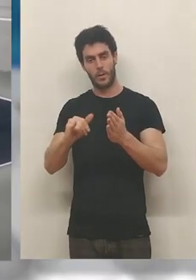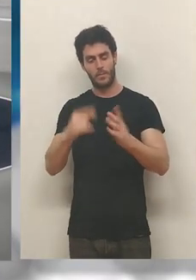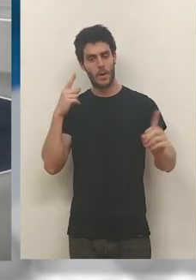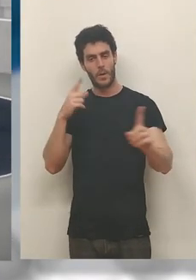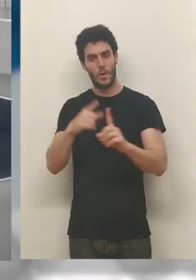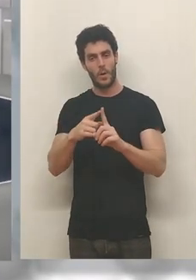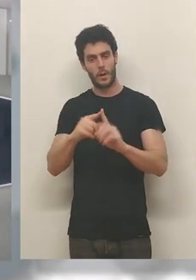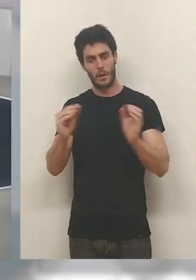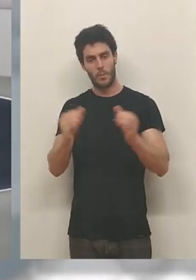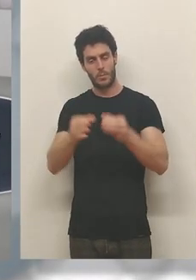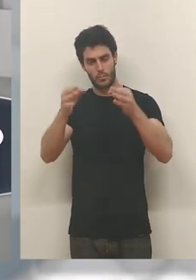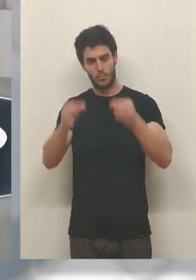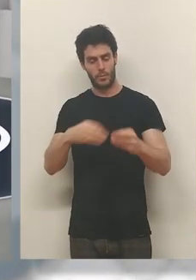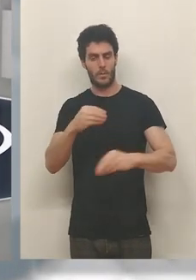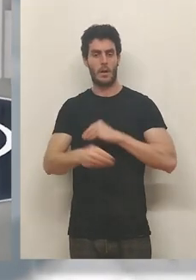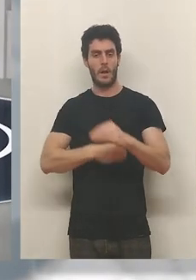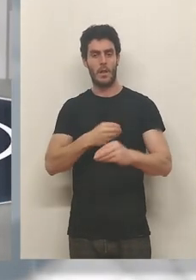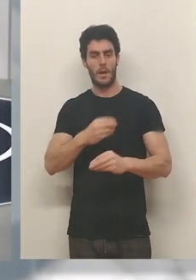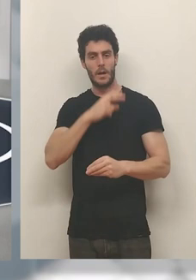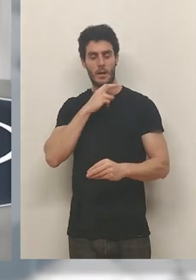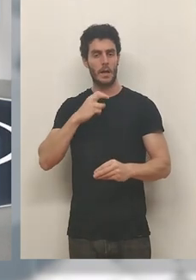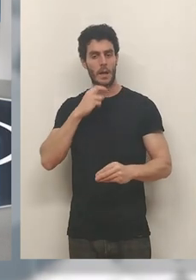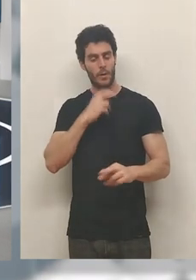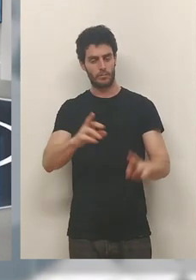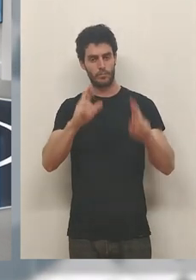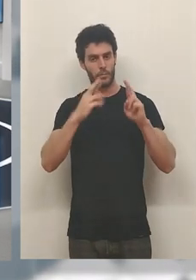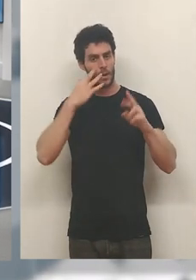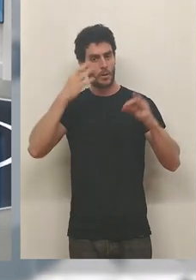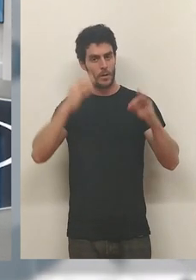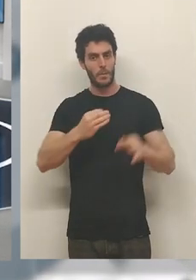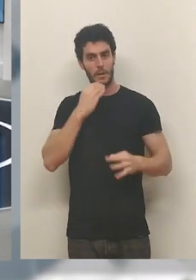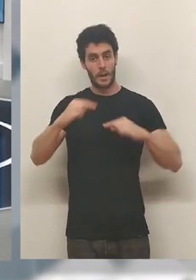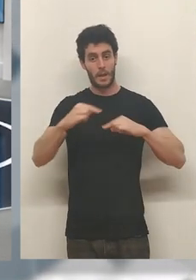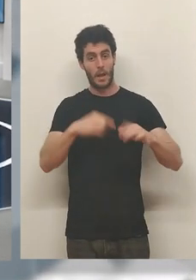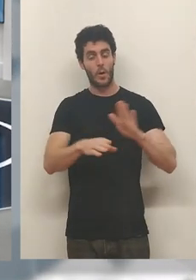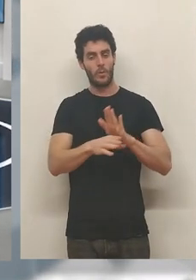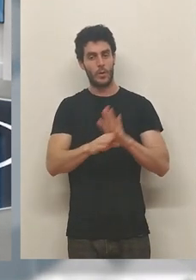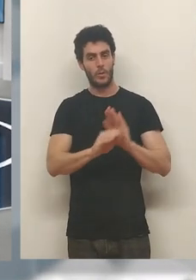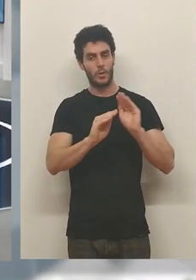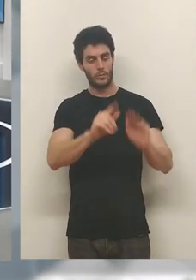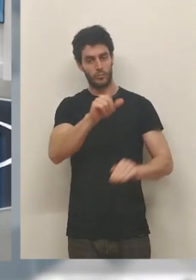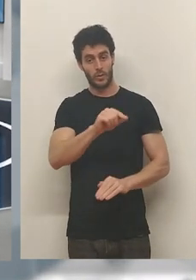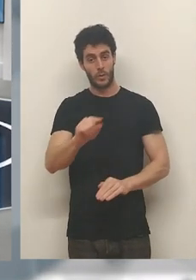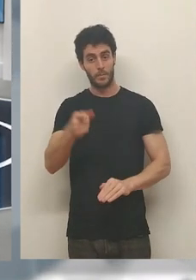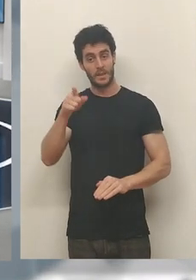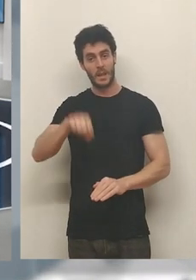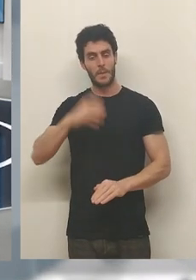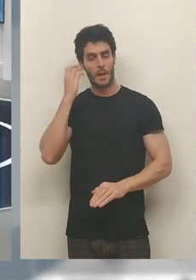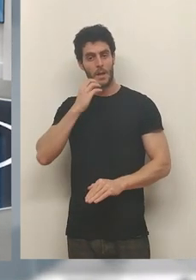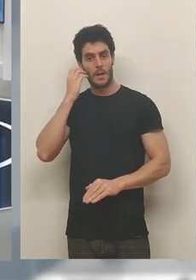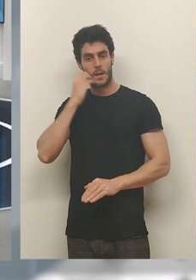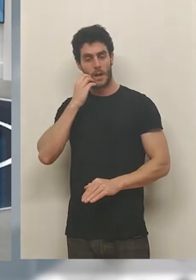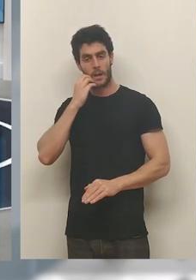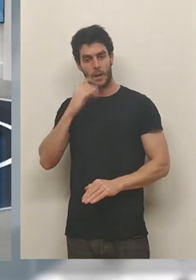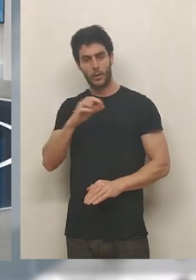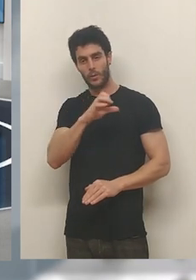tienen contrato es el gran objetivo a corto plazo de los blanquirrojos. En Calahorra siguen a la espera de confirmar si Pouso seguirá o no como técnico.